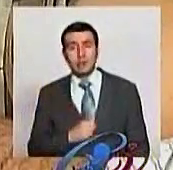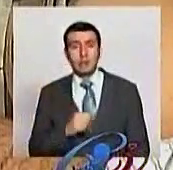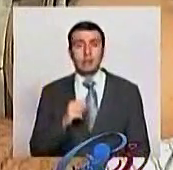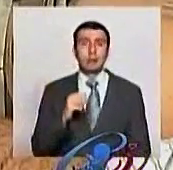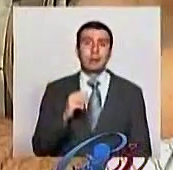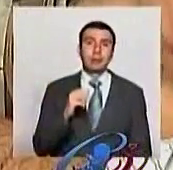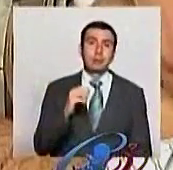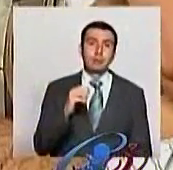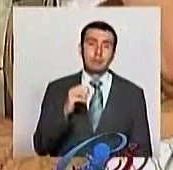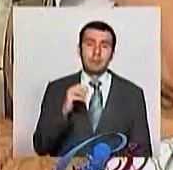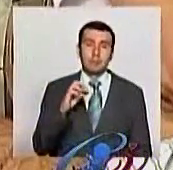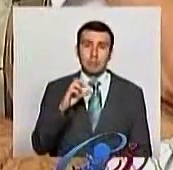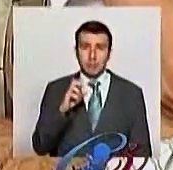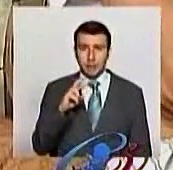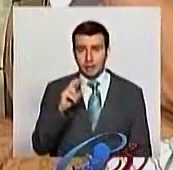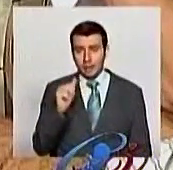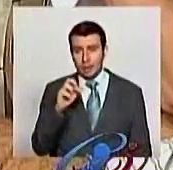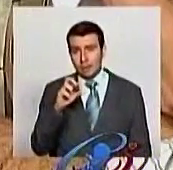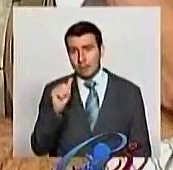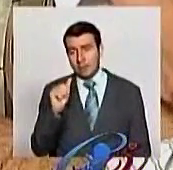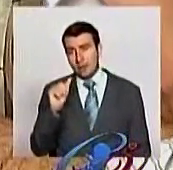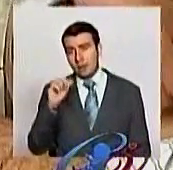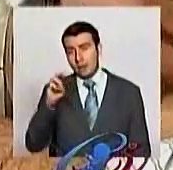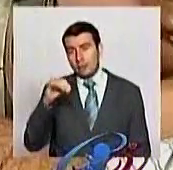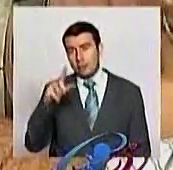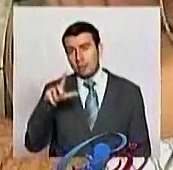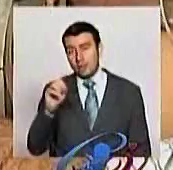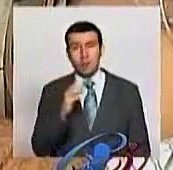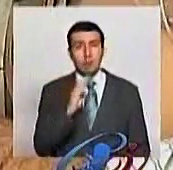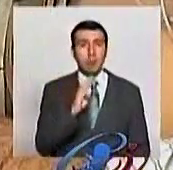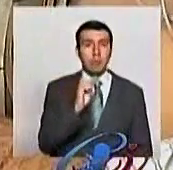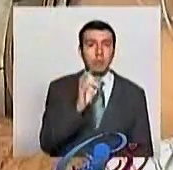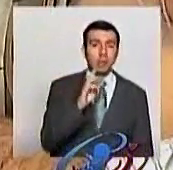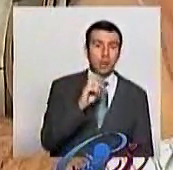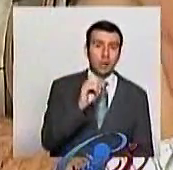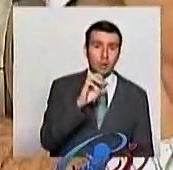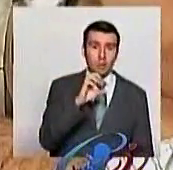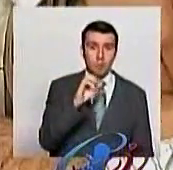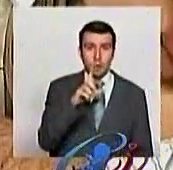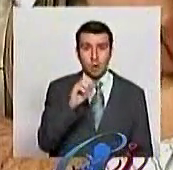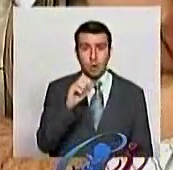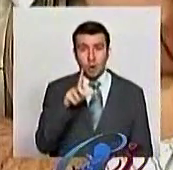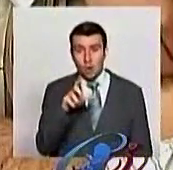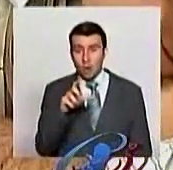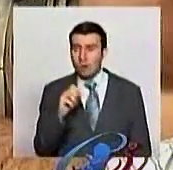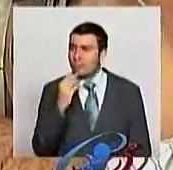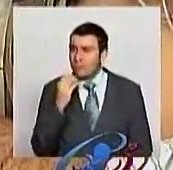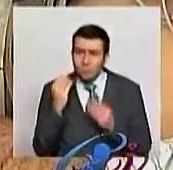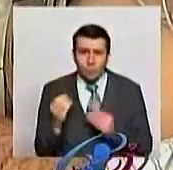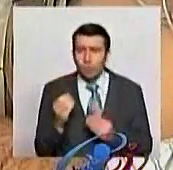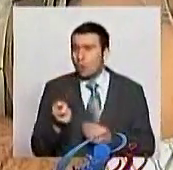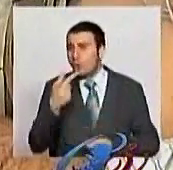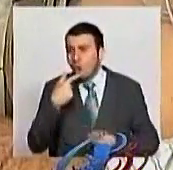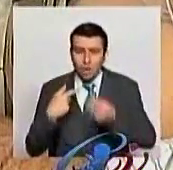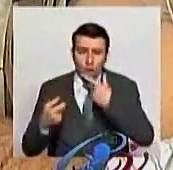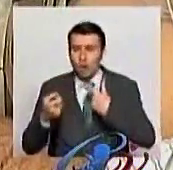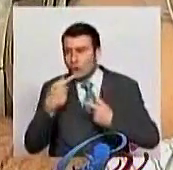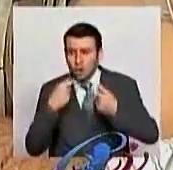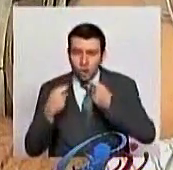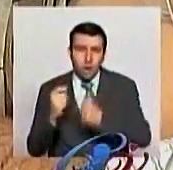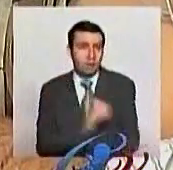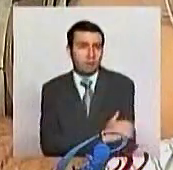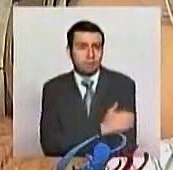verapamilo, tienen metoprolol, tienen muchos antihipertensivos y ellos